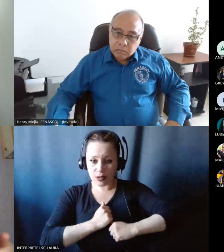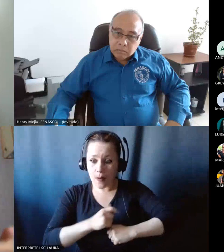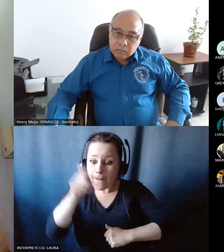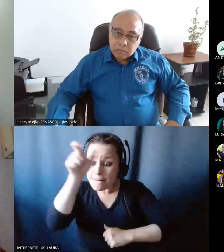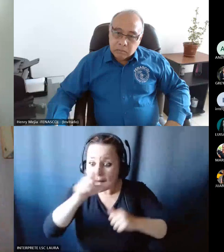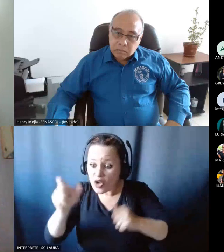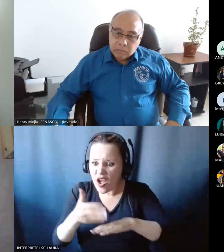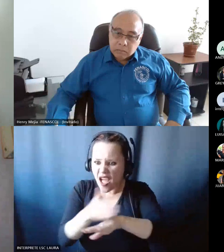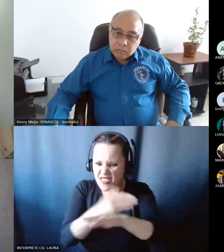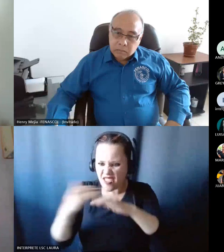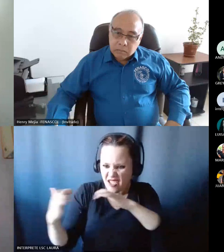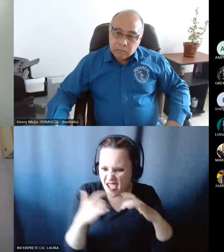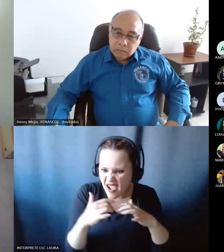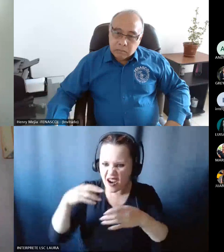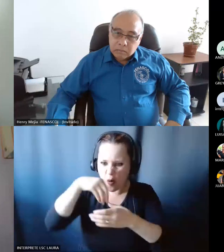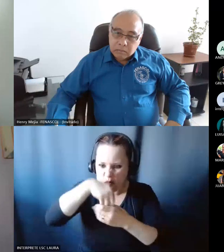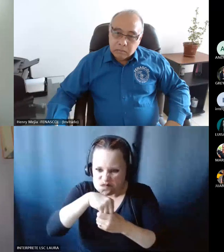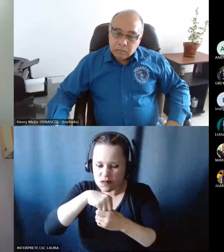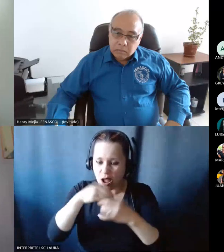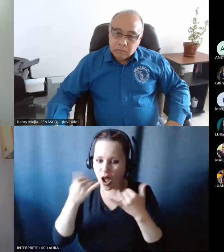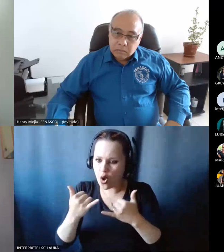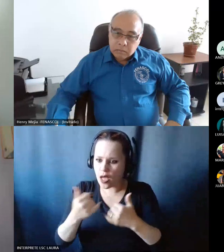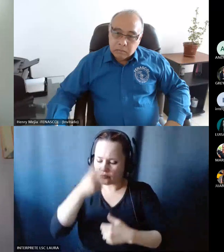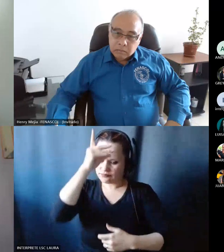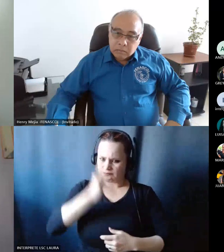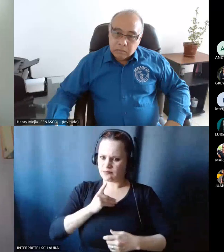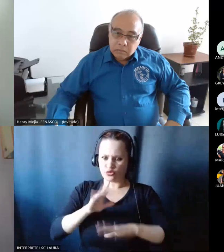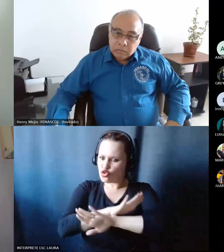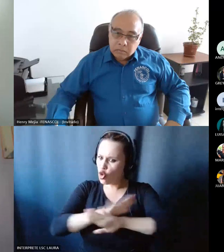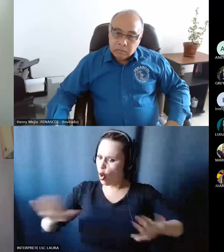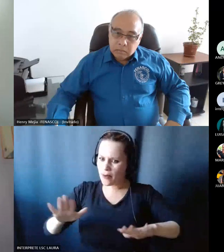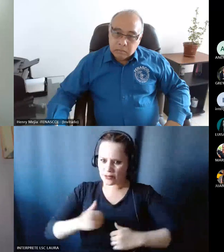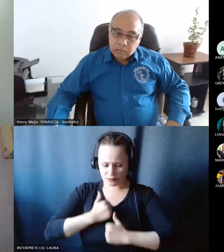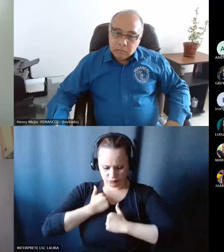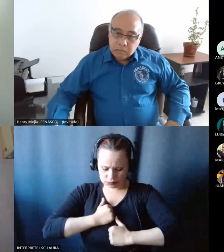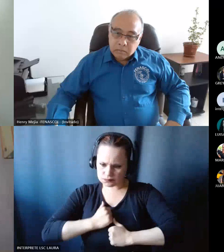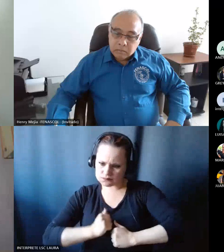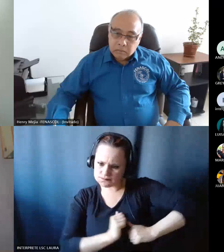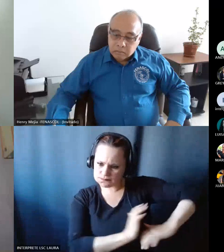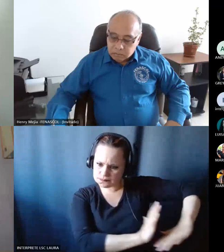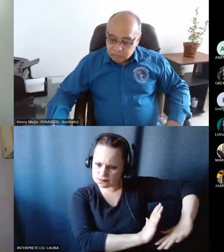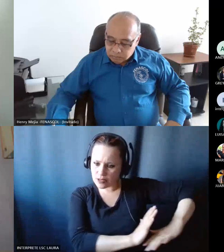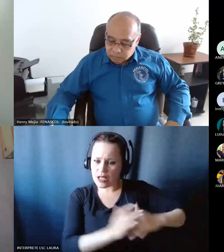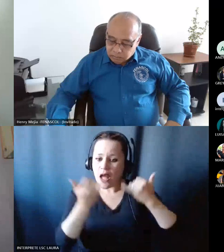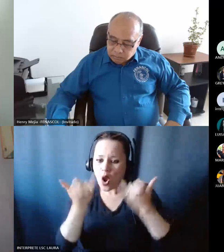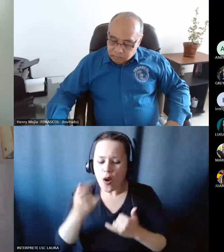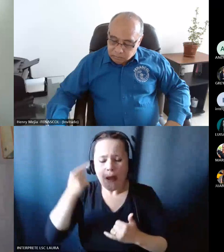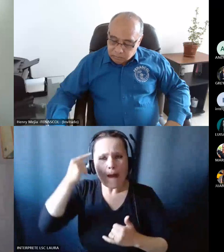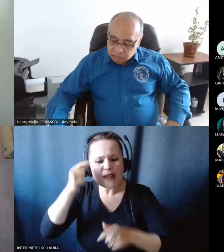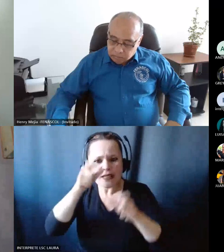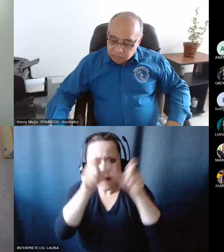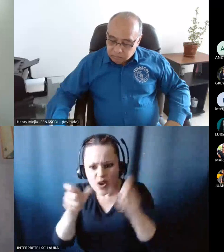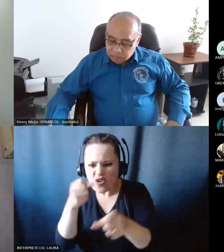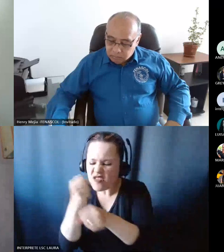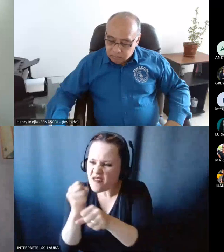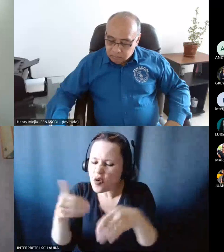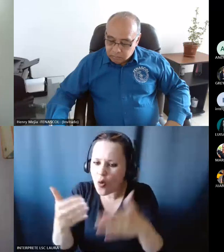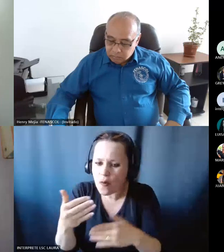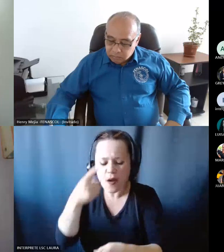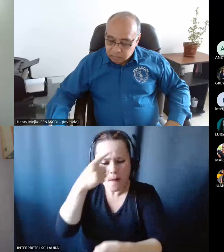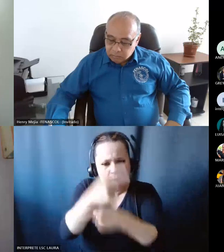también tienen que venir a sentirse vigentes laboralmente con una oportunidad de empleo para poder cumplir sus